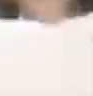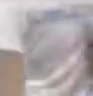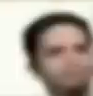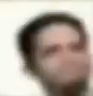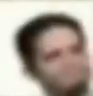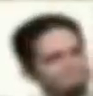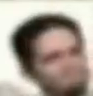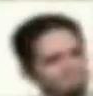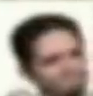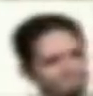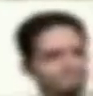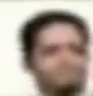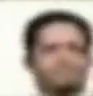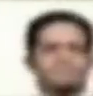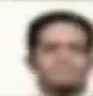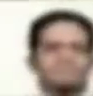hilo